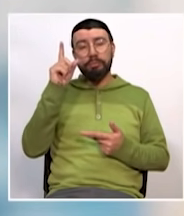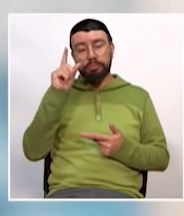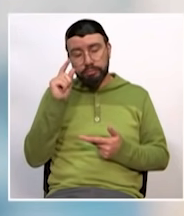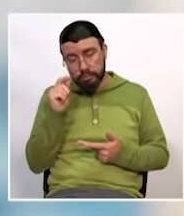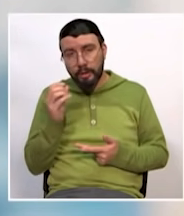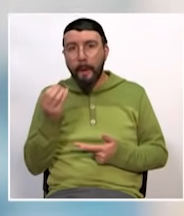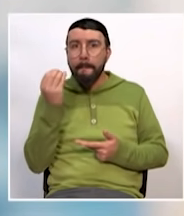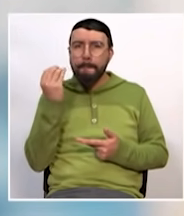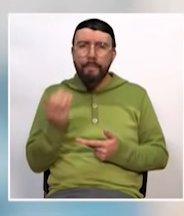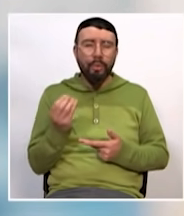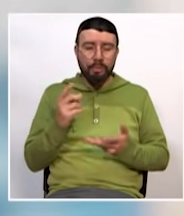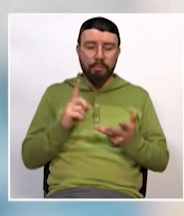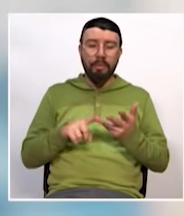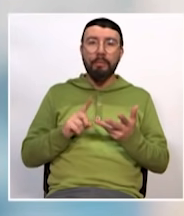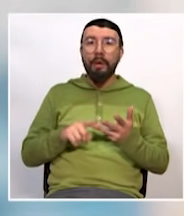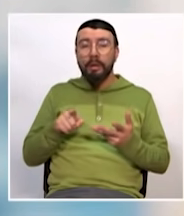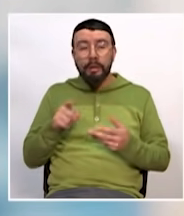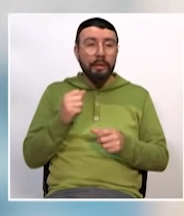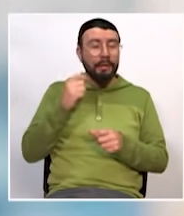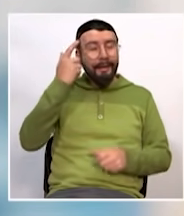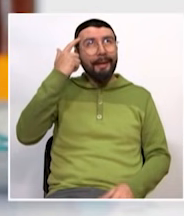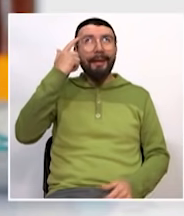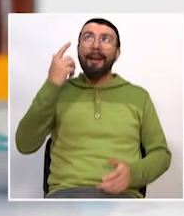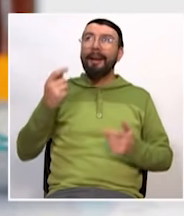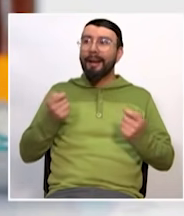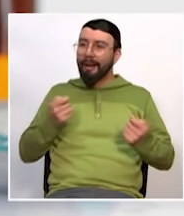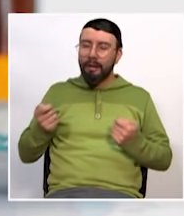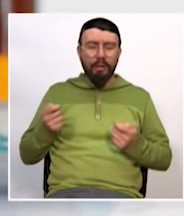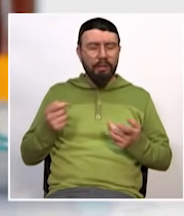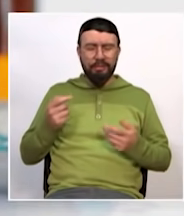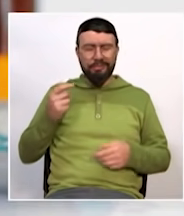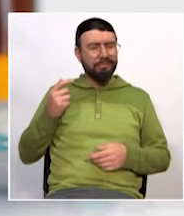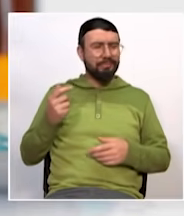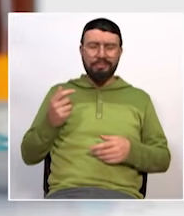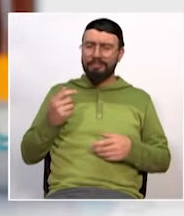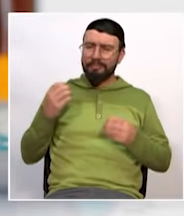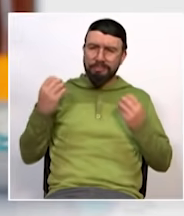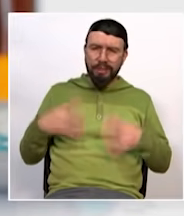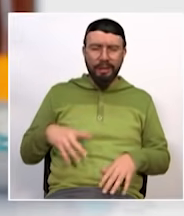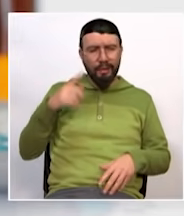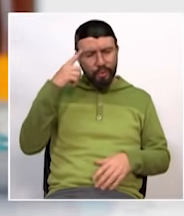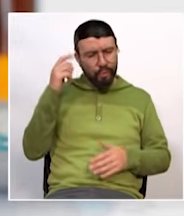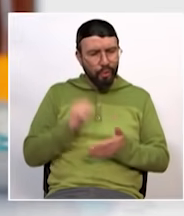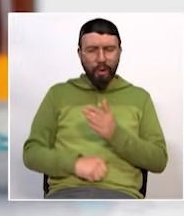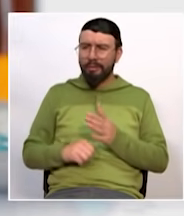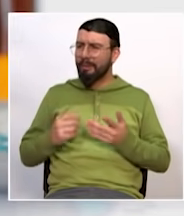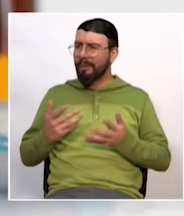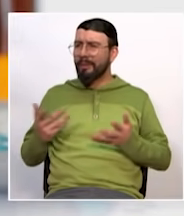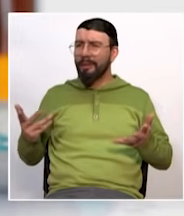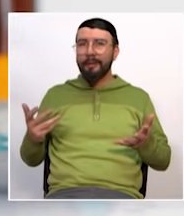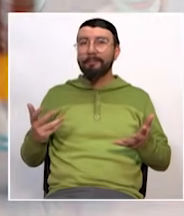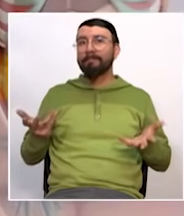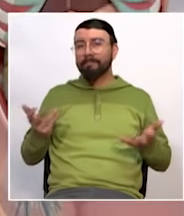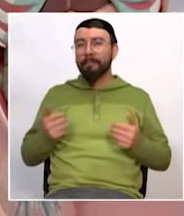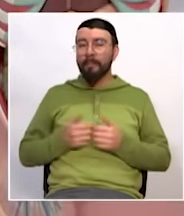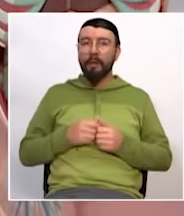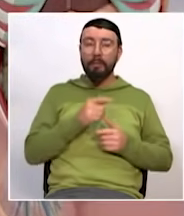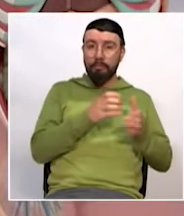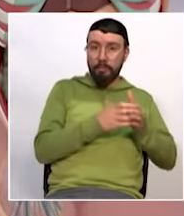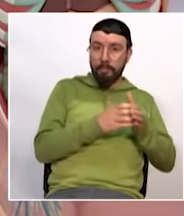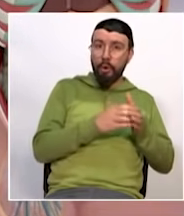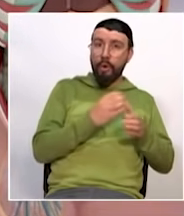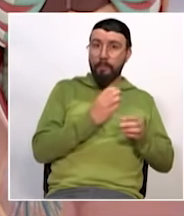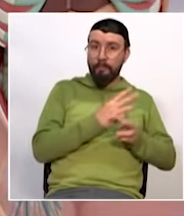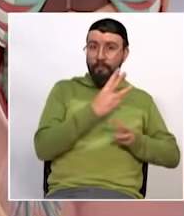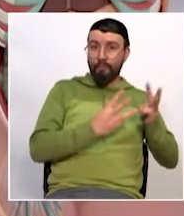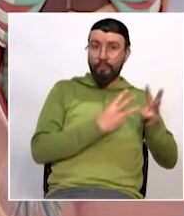y torpeza en el curso de las ideas la persona no puede pensar con claridad tanto es así que la misma organización mundial de la salud